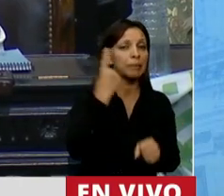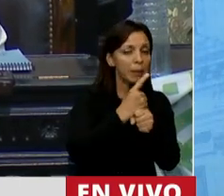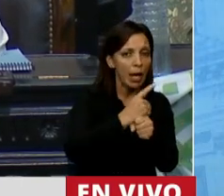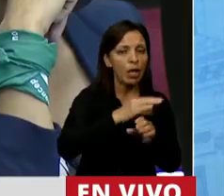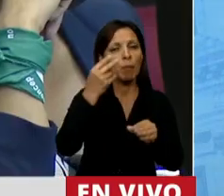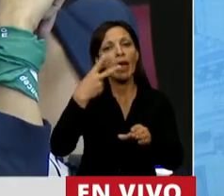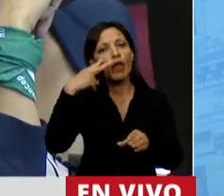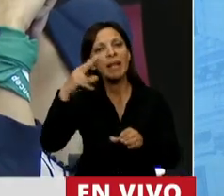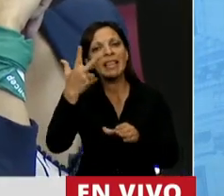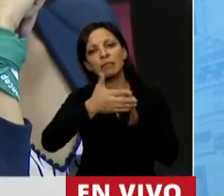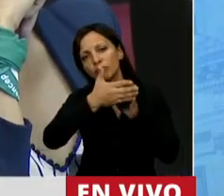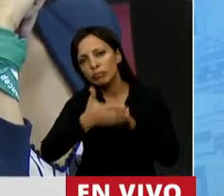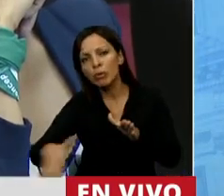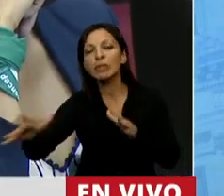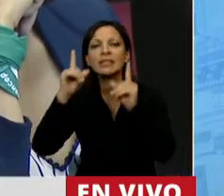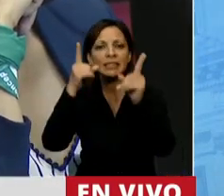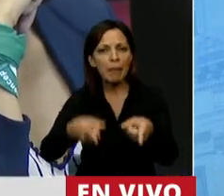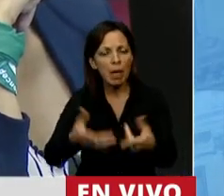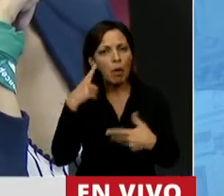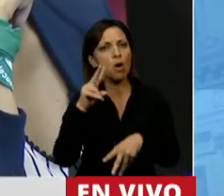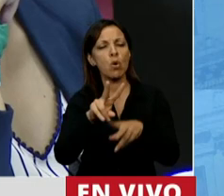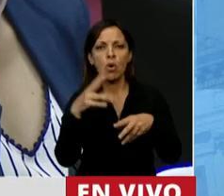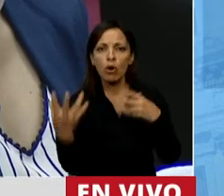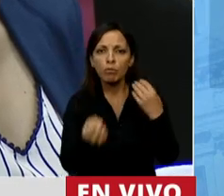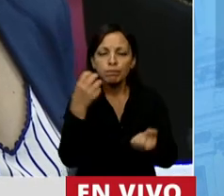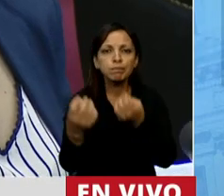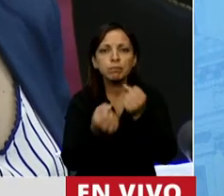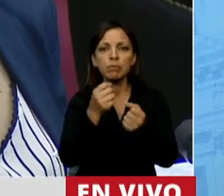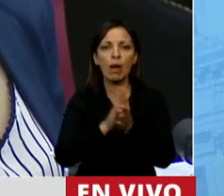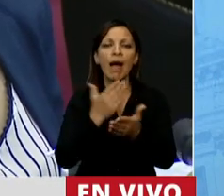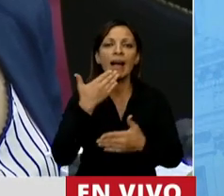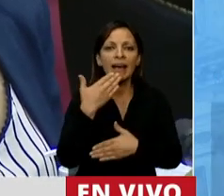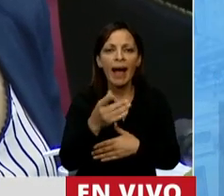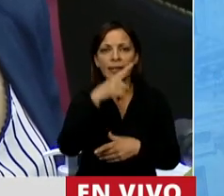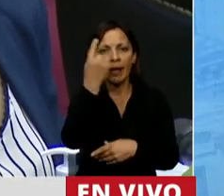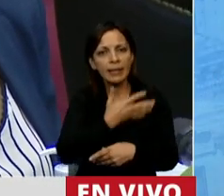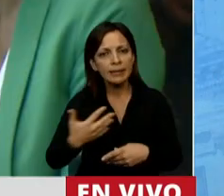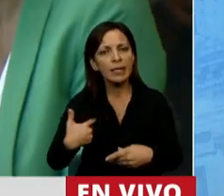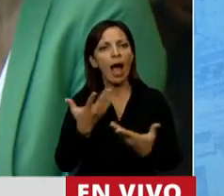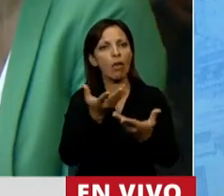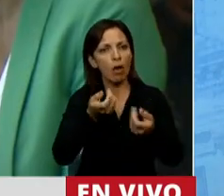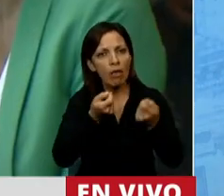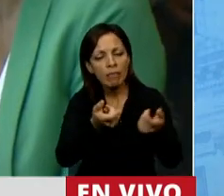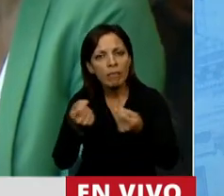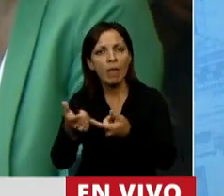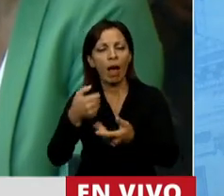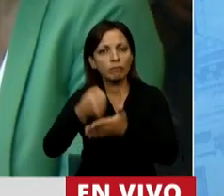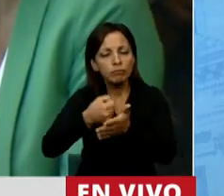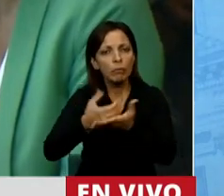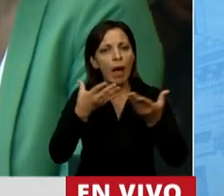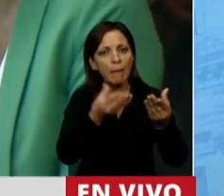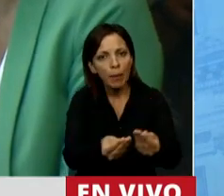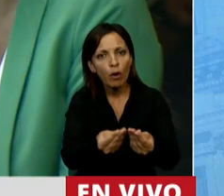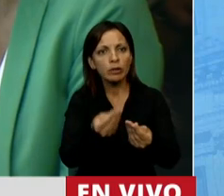del 2003 sobre todo pudieron ver concretados a partir de la iluminación del Estado y de la asunción del Estado de esas luchas,